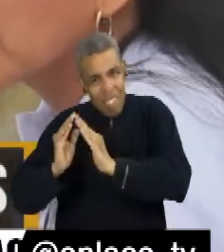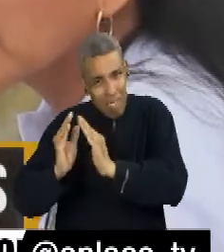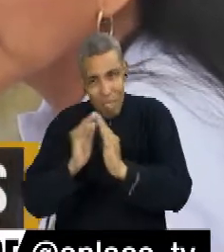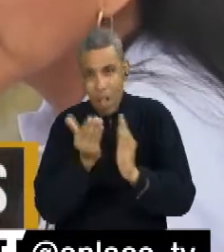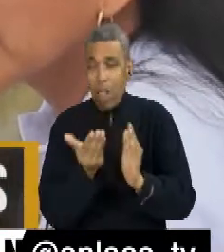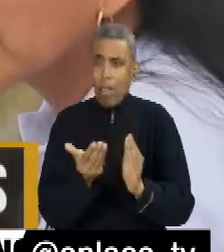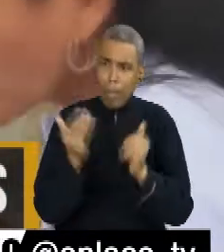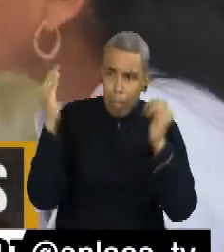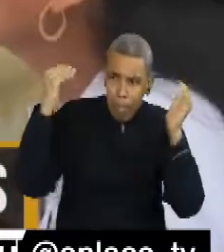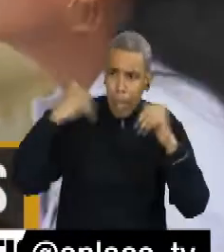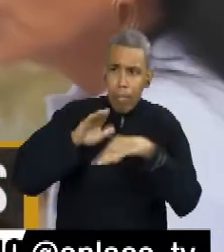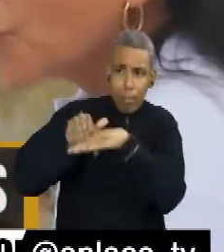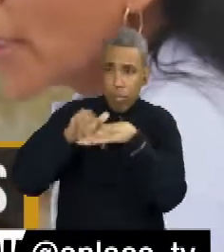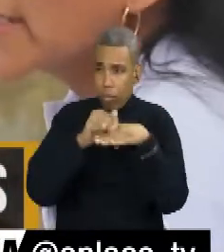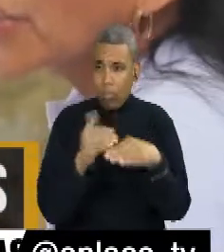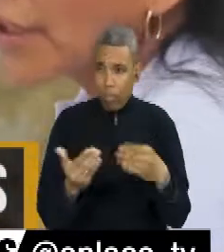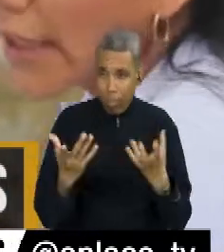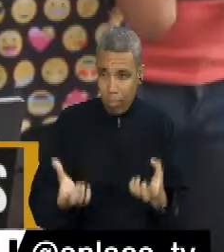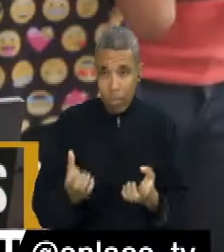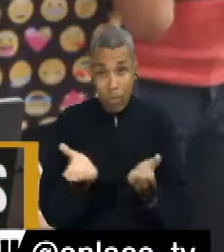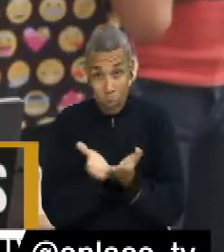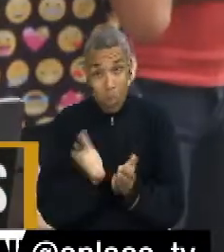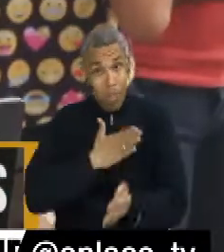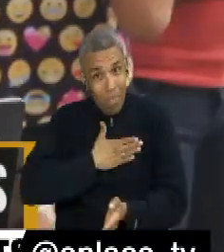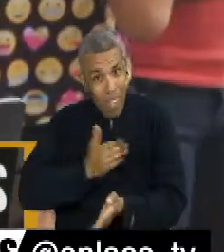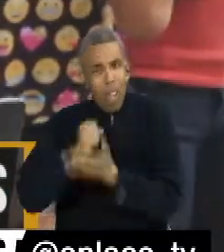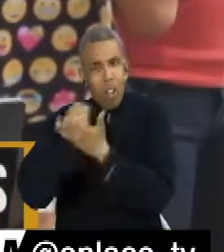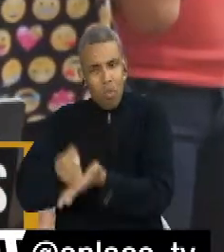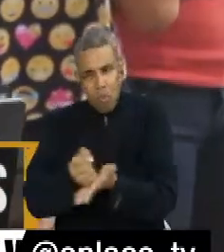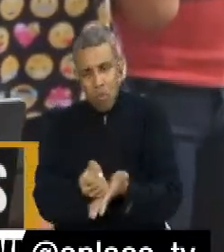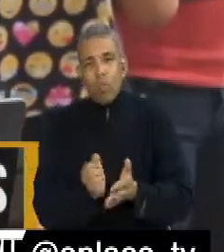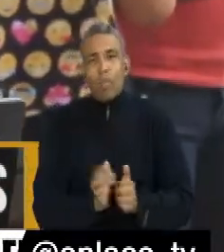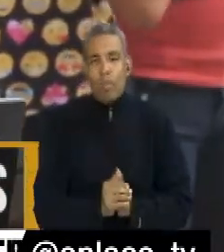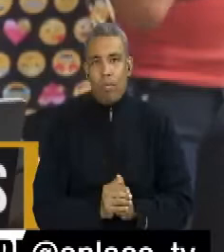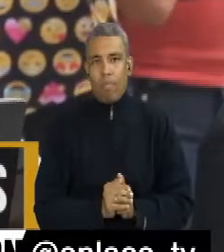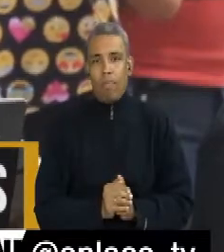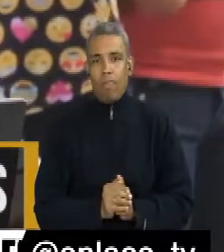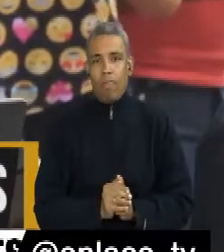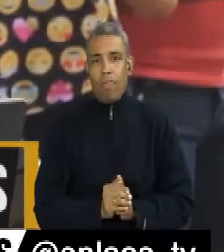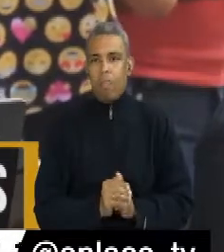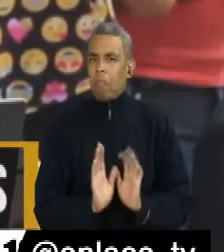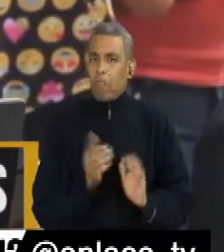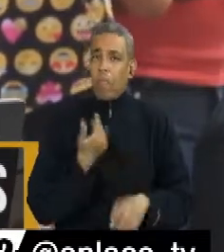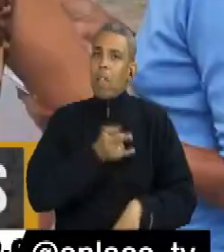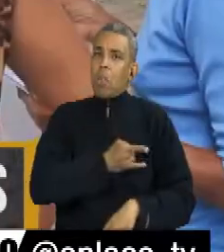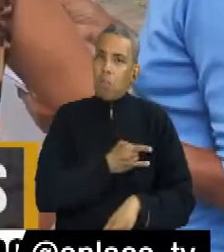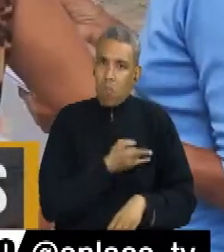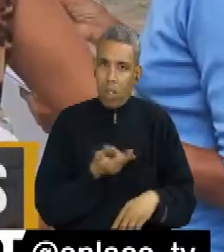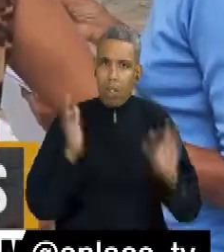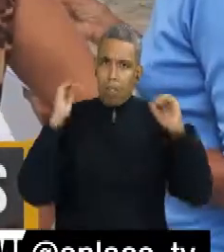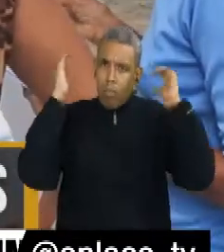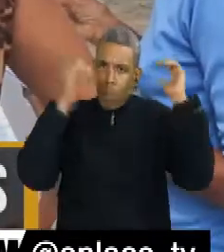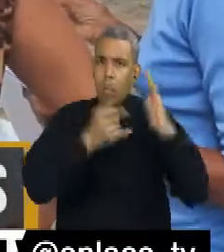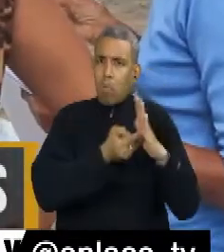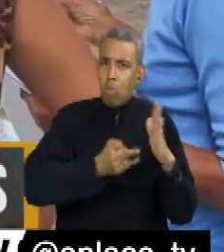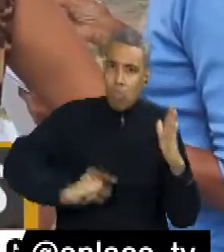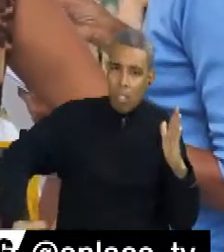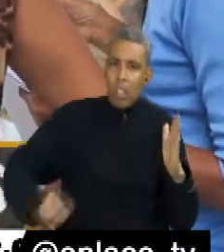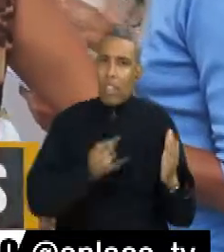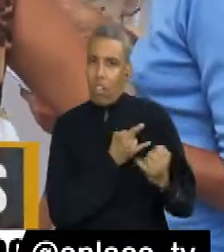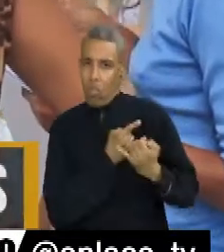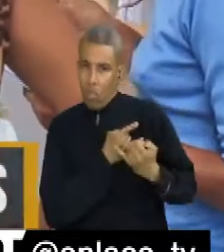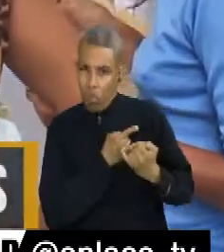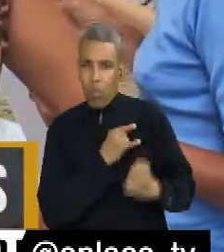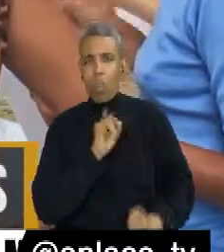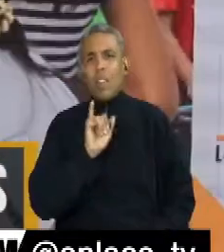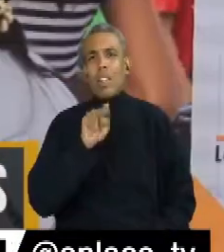que desde el municipio se tiene dispuesta en convenio con instituciones de educación superior como la ESAP, UTS, UIS, INAP,